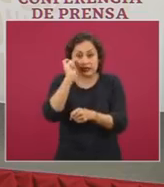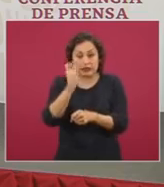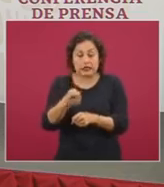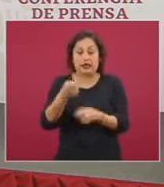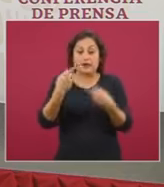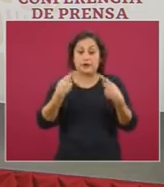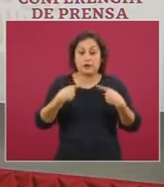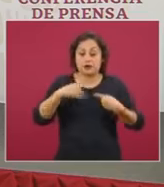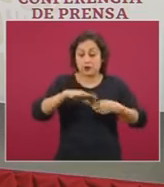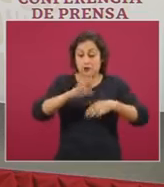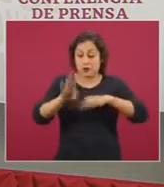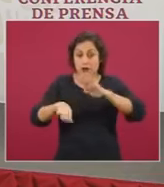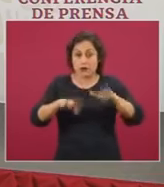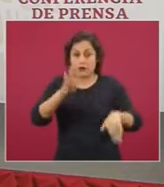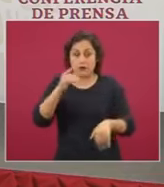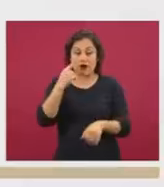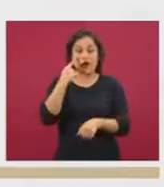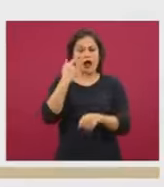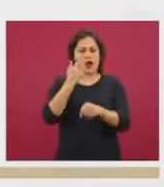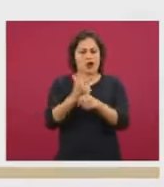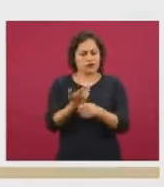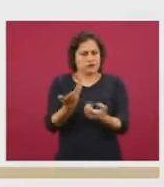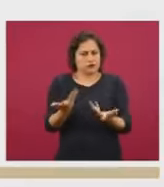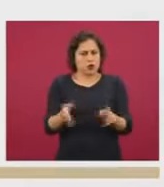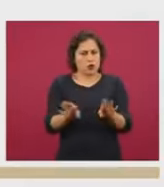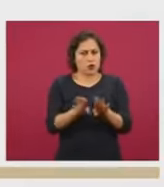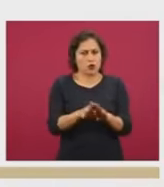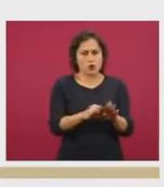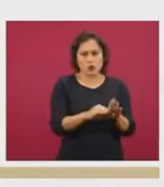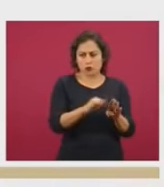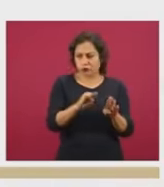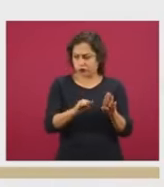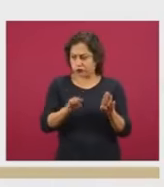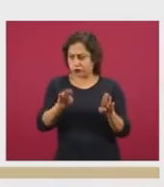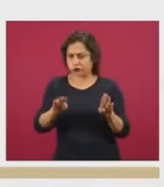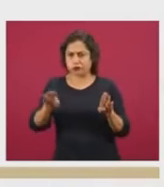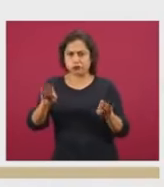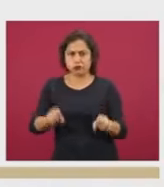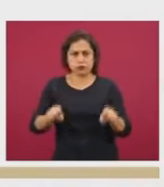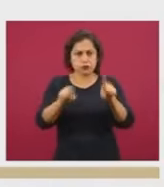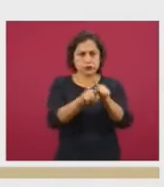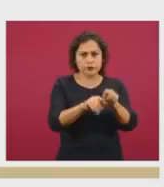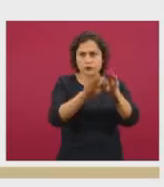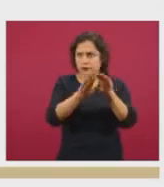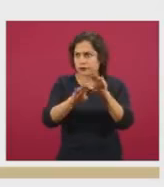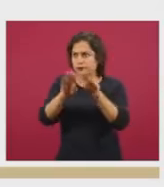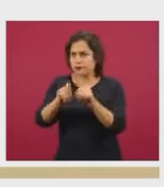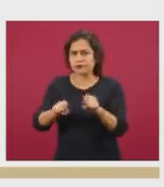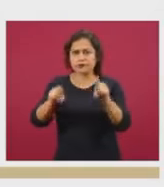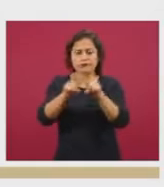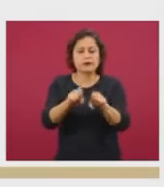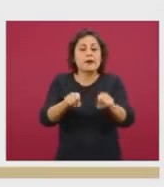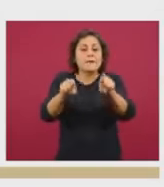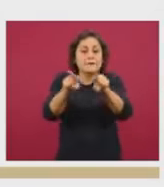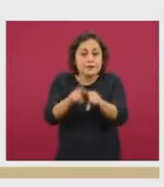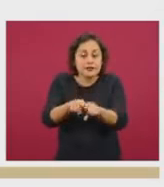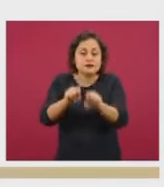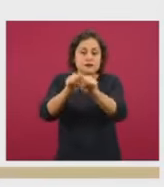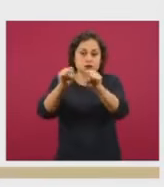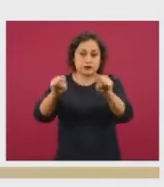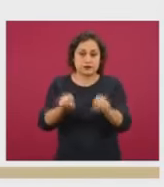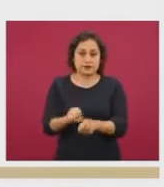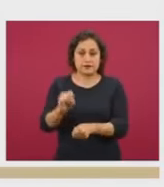mortalidad siguen un patrón muy similar a lo que estamos viendo ya de por sí en el sistema de vigilancia oficial, que es el